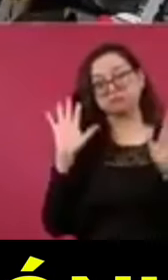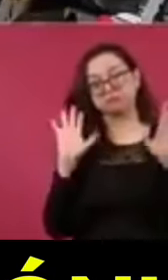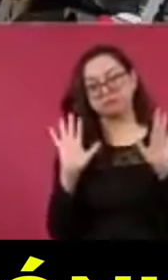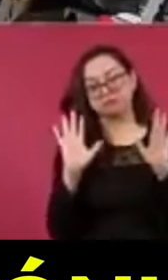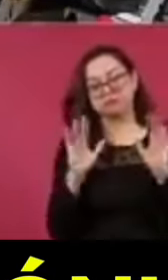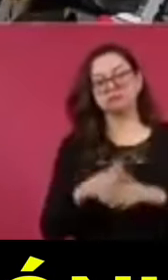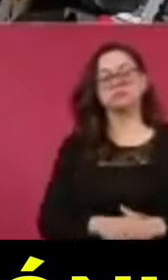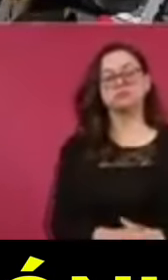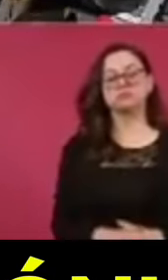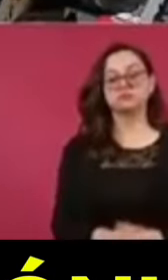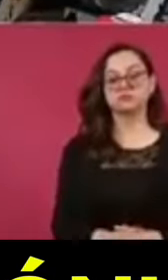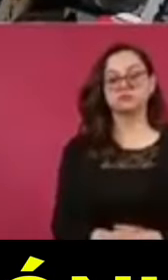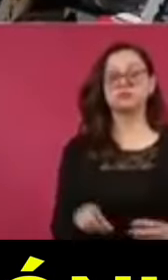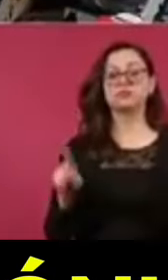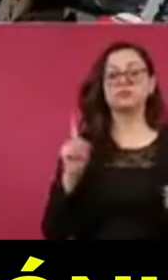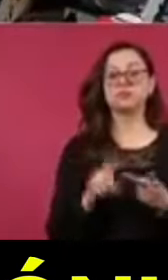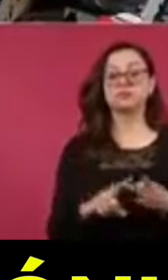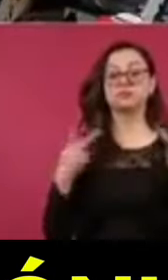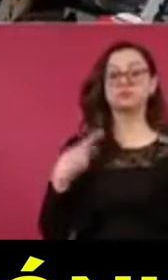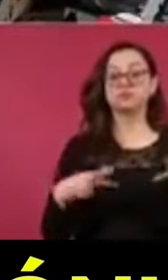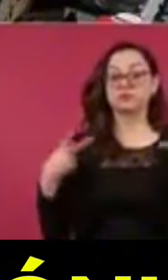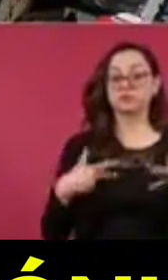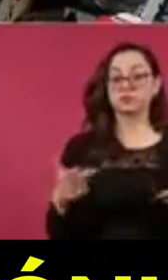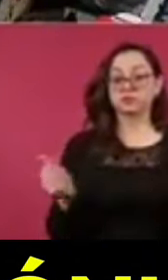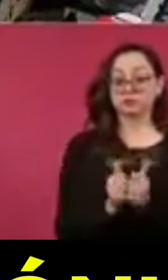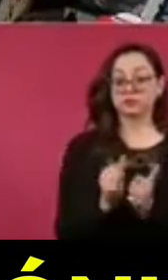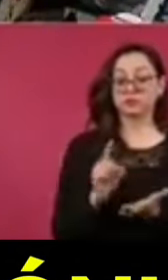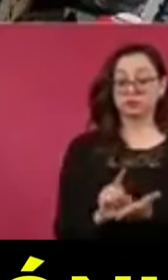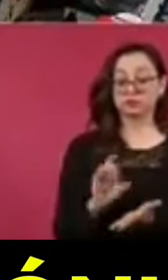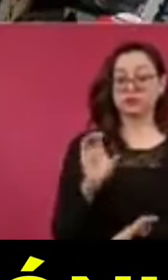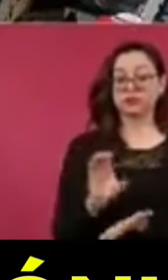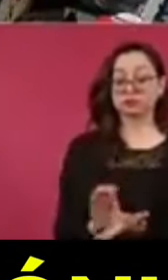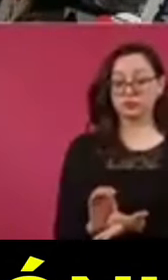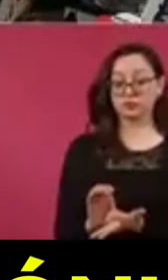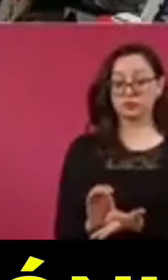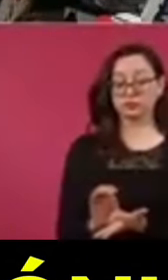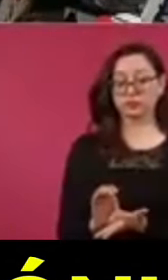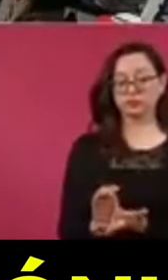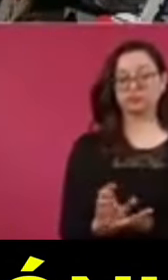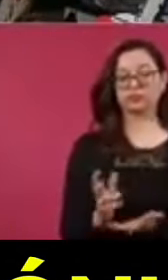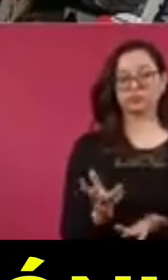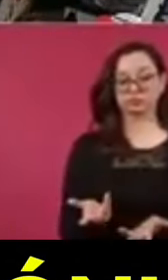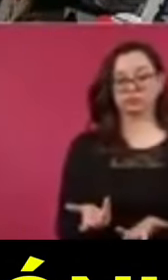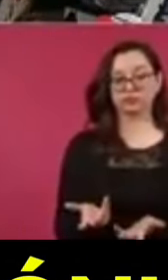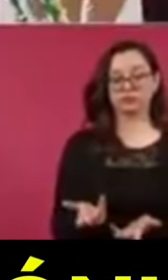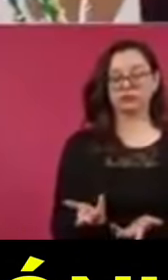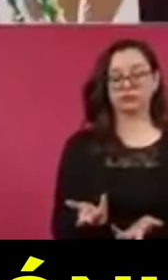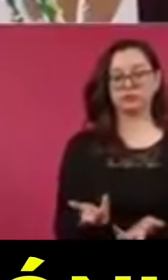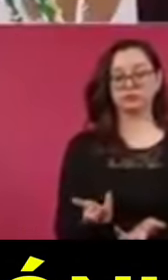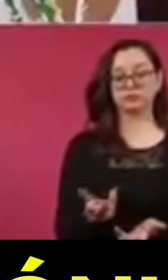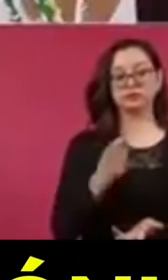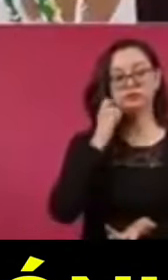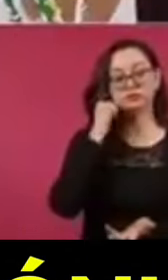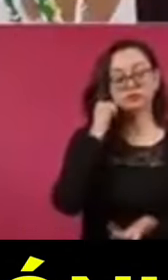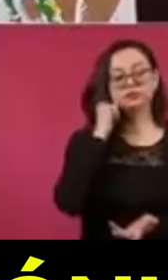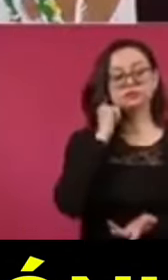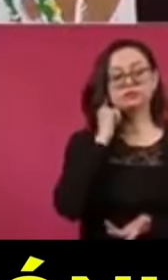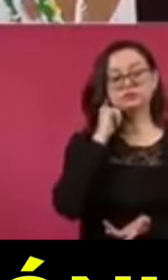Lo de personas con discapacidad, por ejemplo, no está en la Constitución